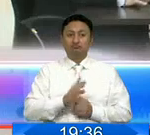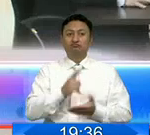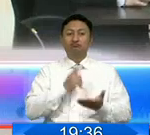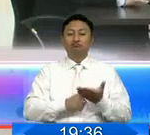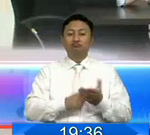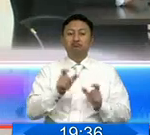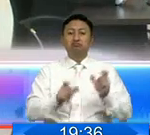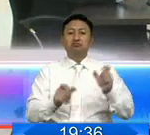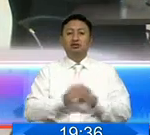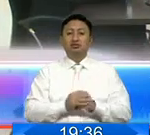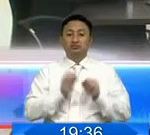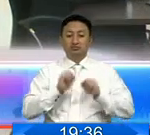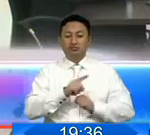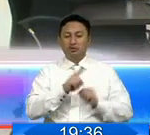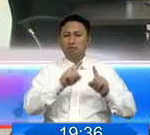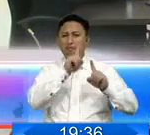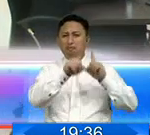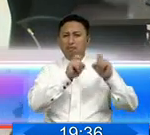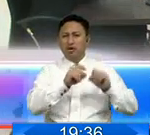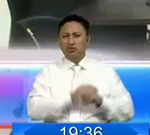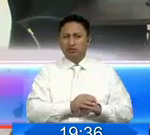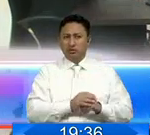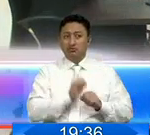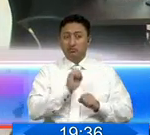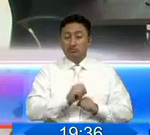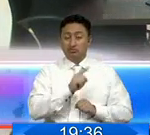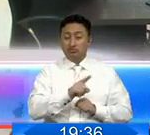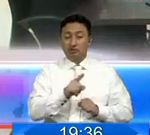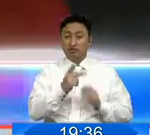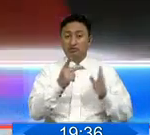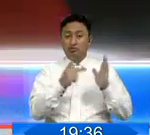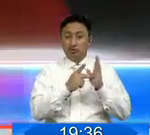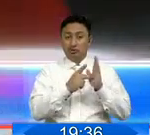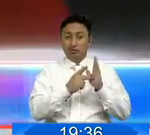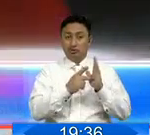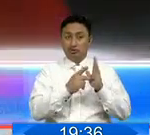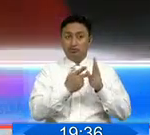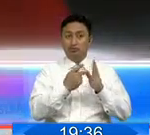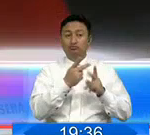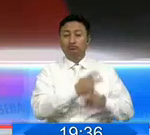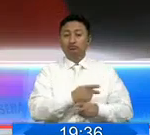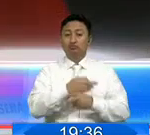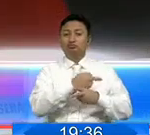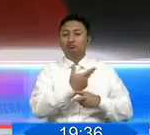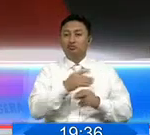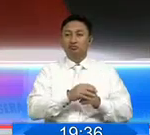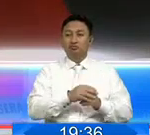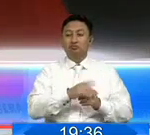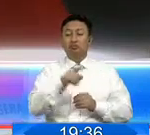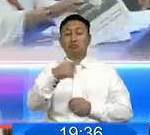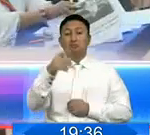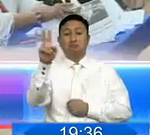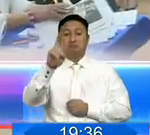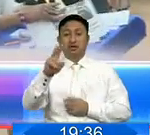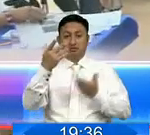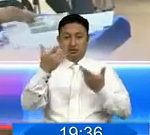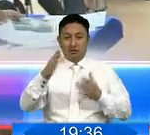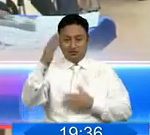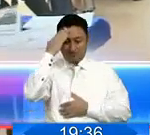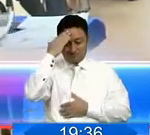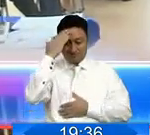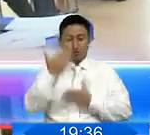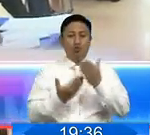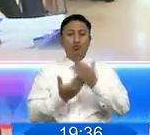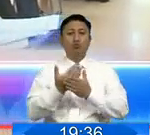postulantes se someterán a preguntas, las mismas que tendrán una puntuación. Los consejeros prevén que hasta este viernes se conozca el nuevo